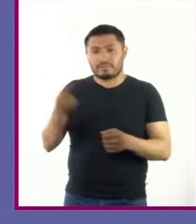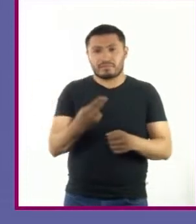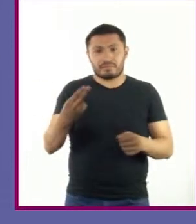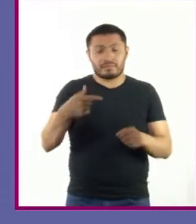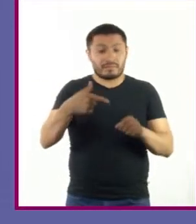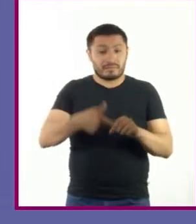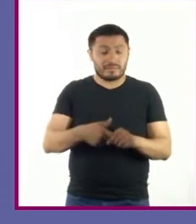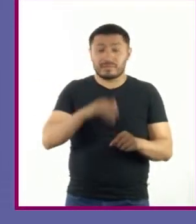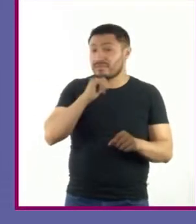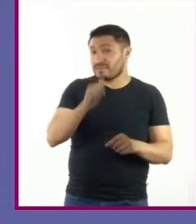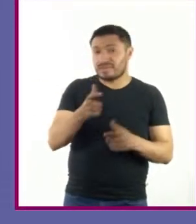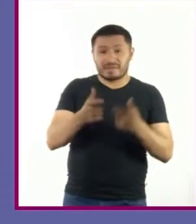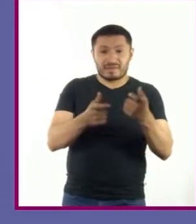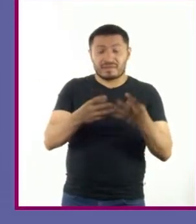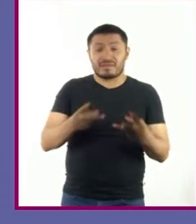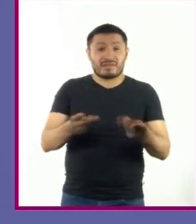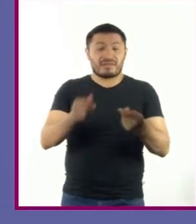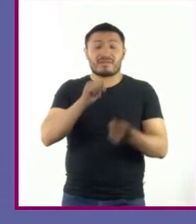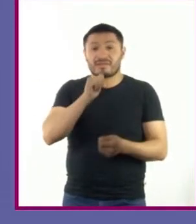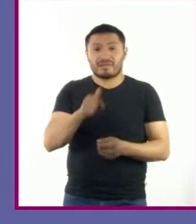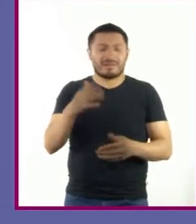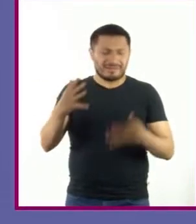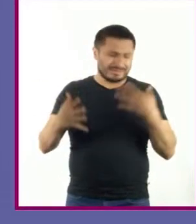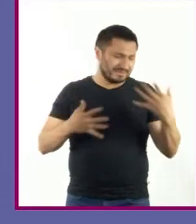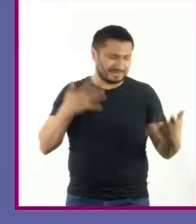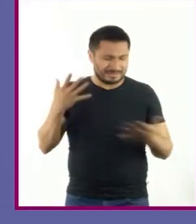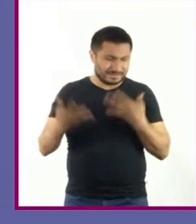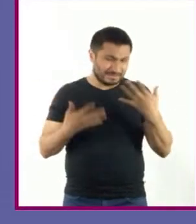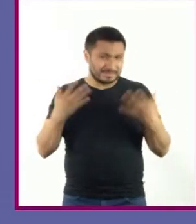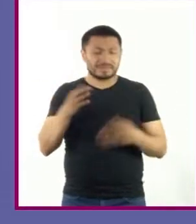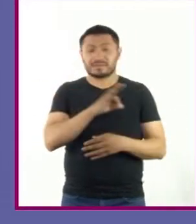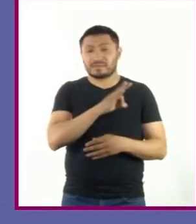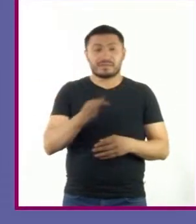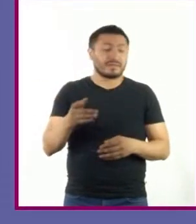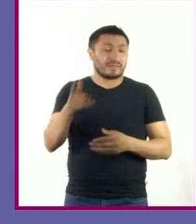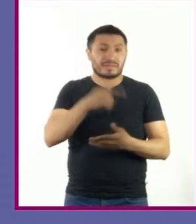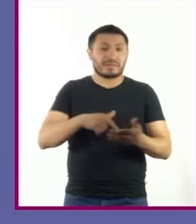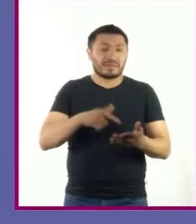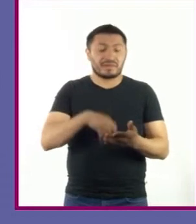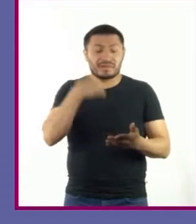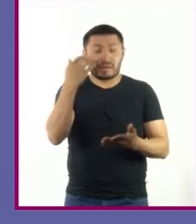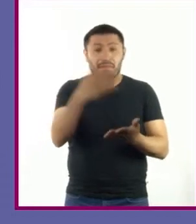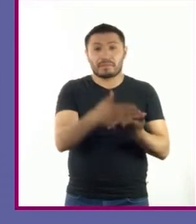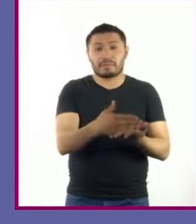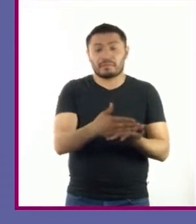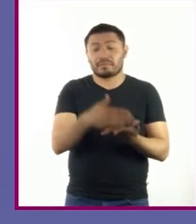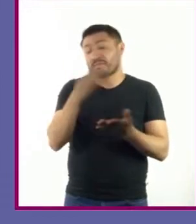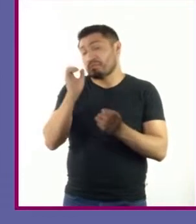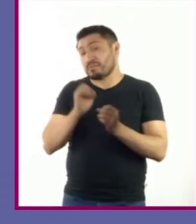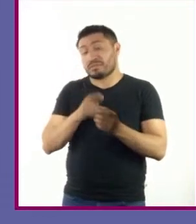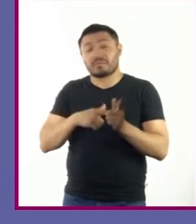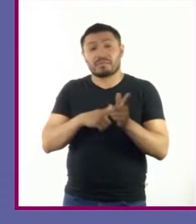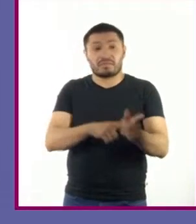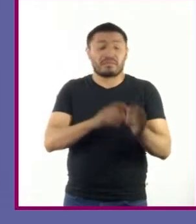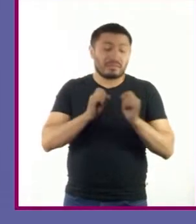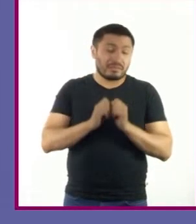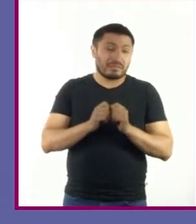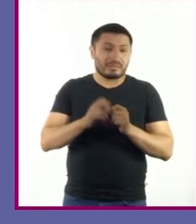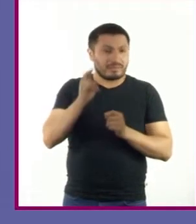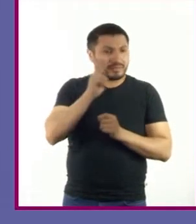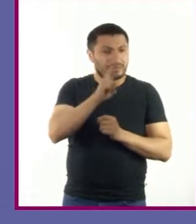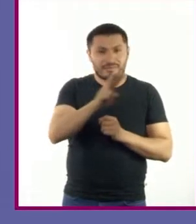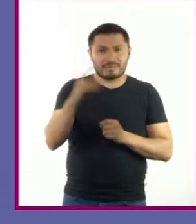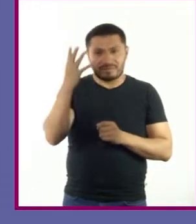dinero. Resulta bastante divertido ya que puedes hacer paradas donde y cuando uno quiera y así admirar paisajes